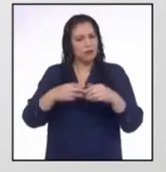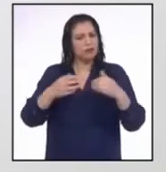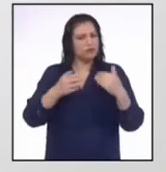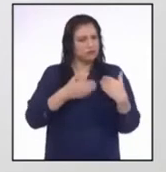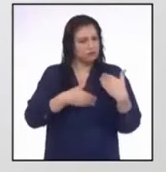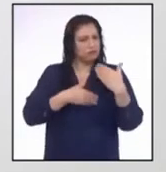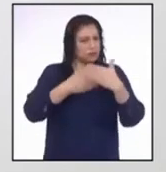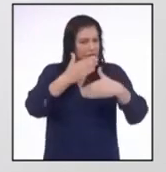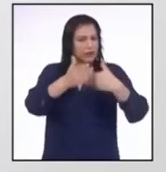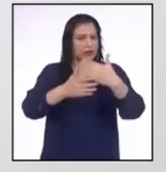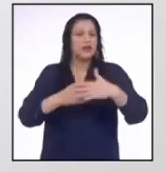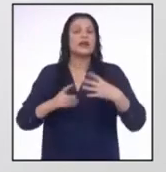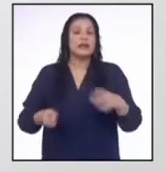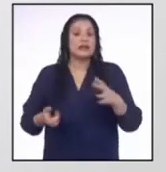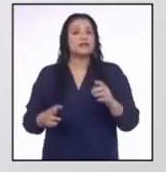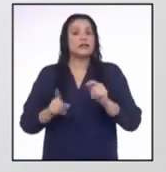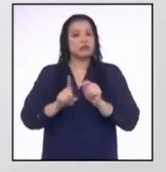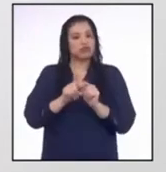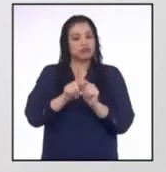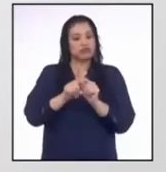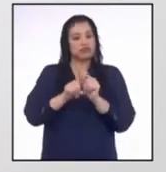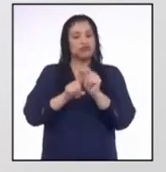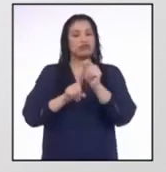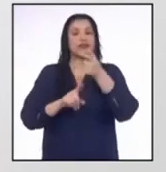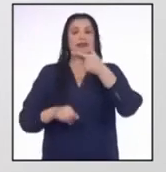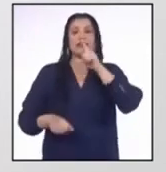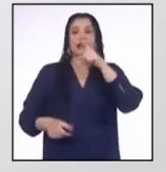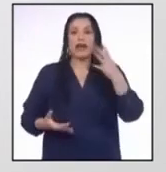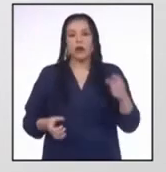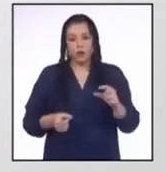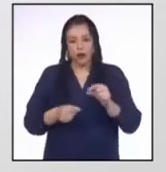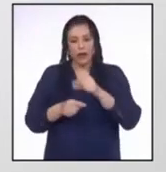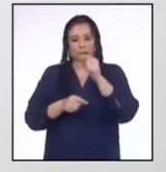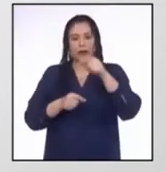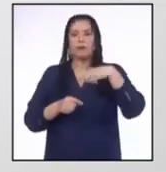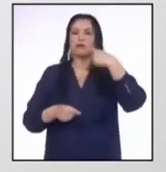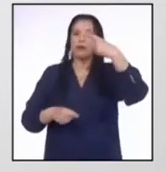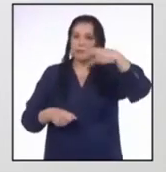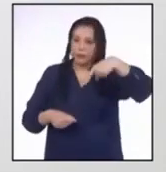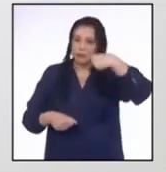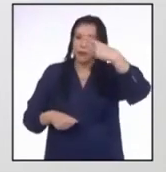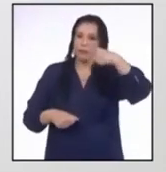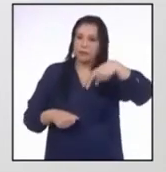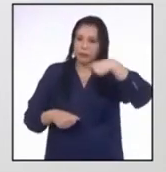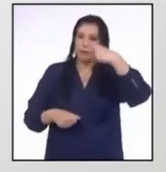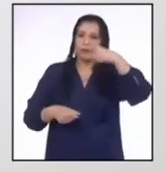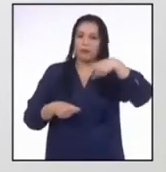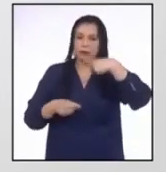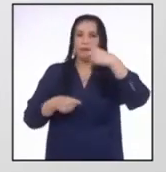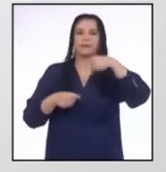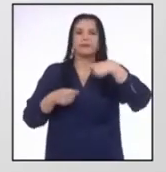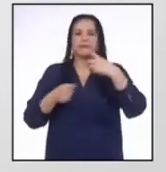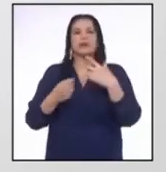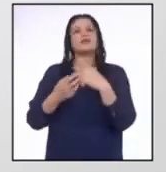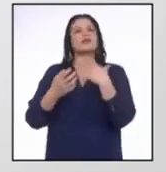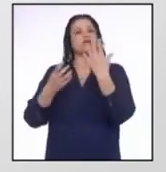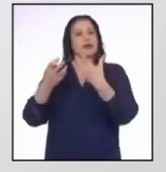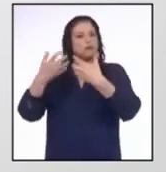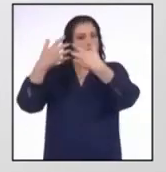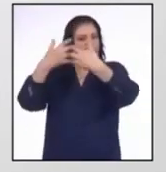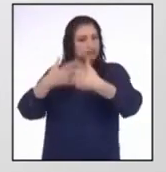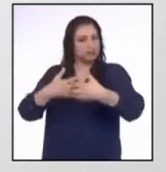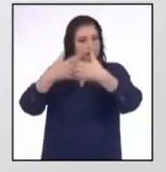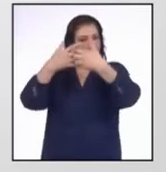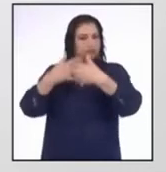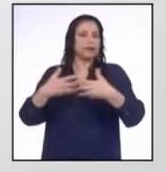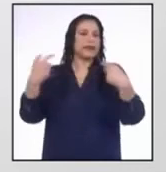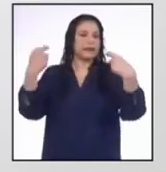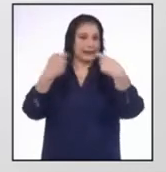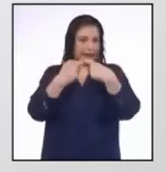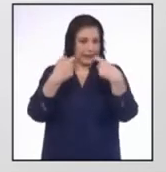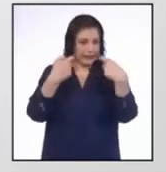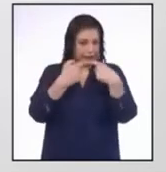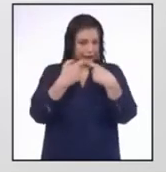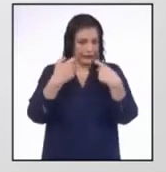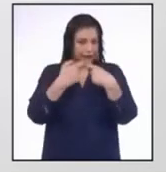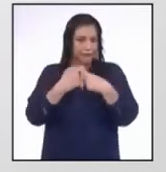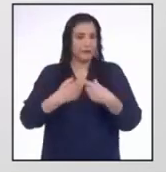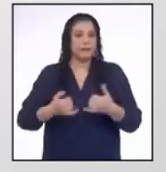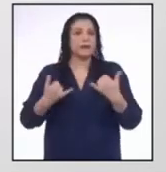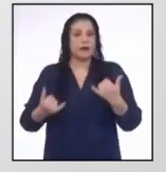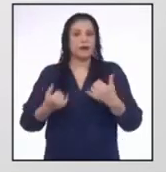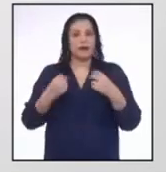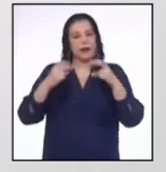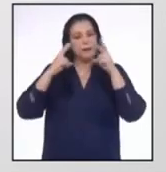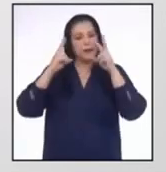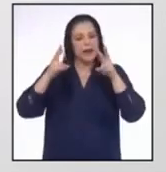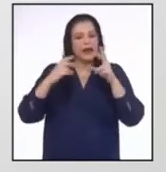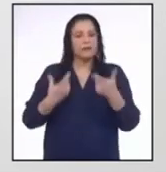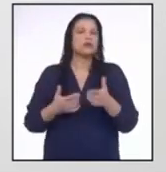Sí, elevan la temperatura del agua, el vapor mueve las turbinas y estas mueven un generador de corriente eléctrica. Ahora